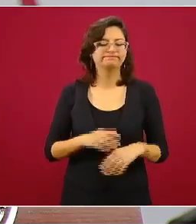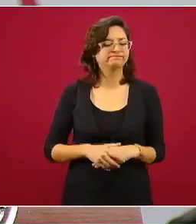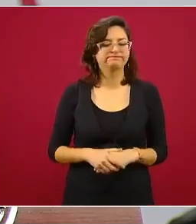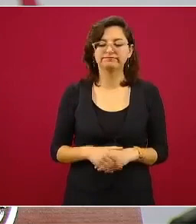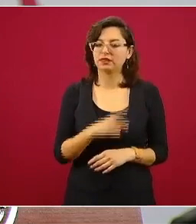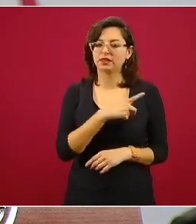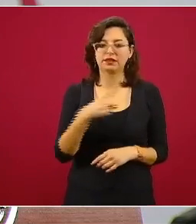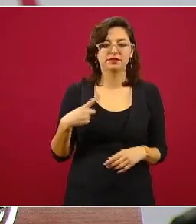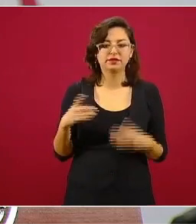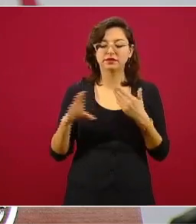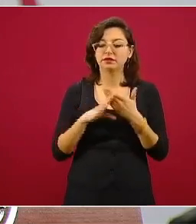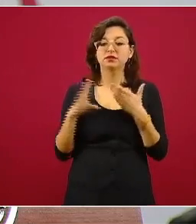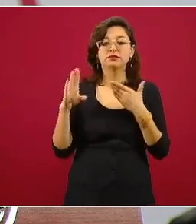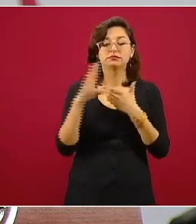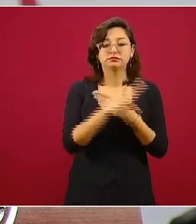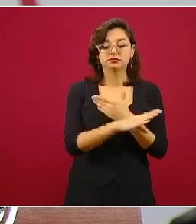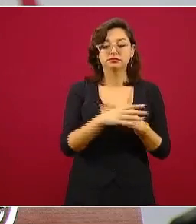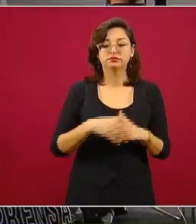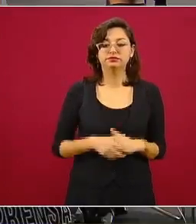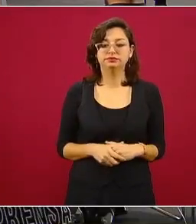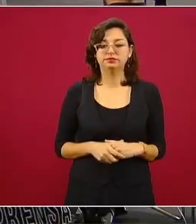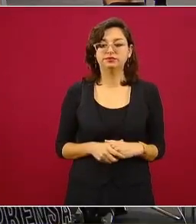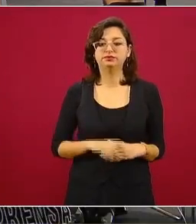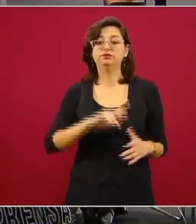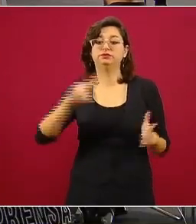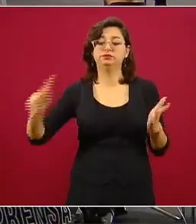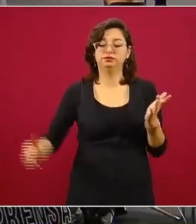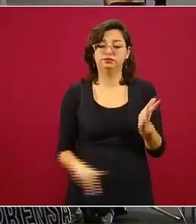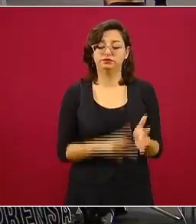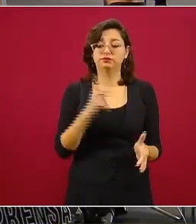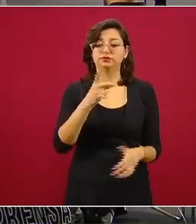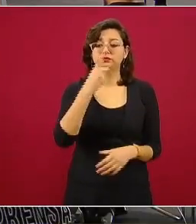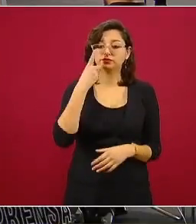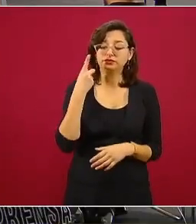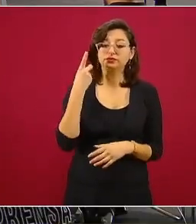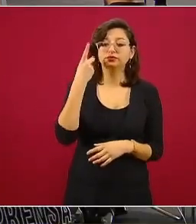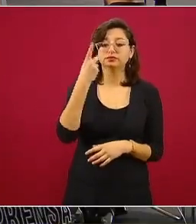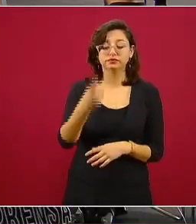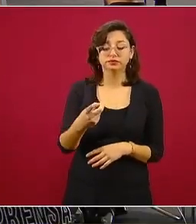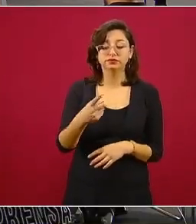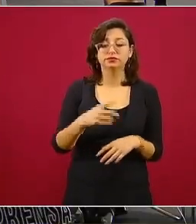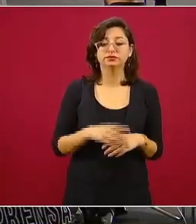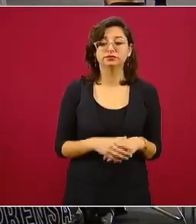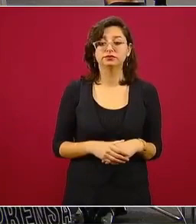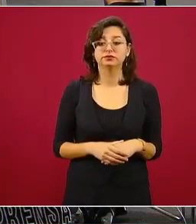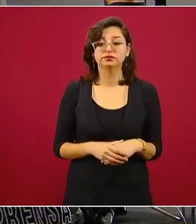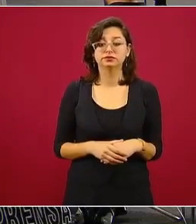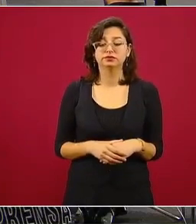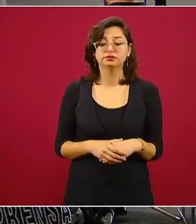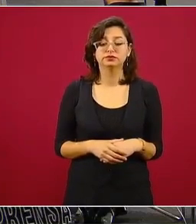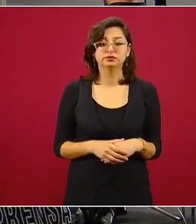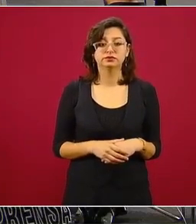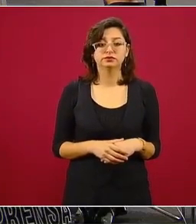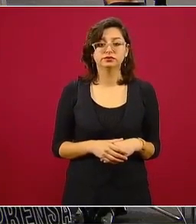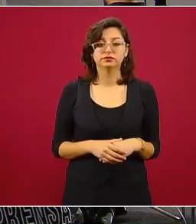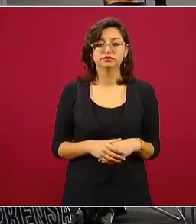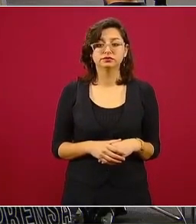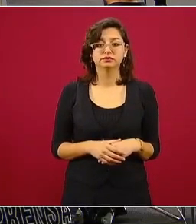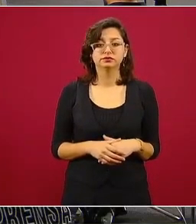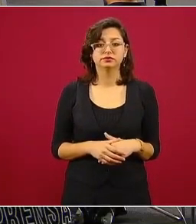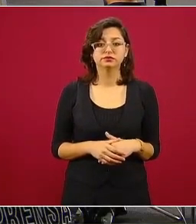Vuelvo a reafirmar la importancia que tiene